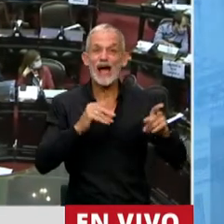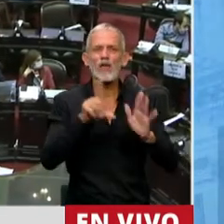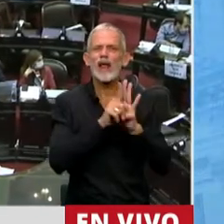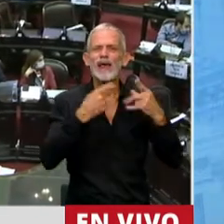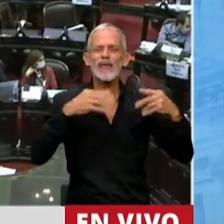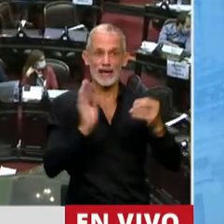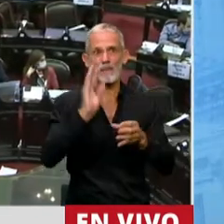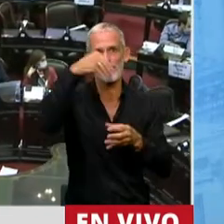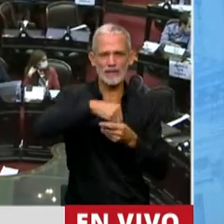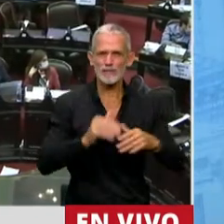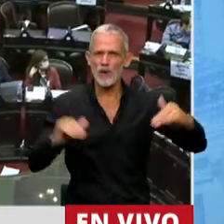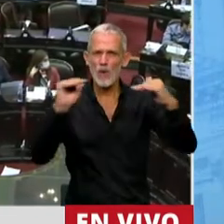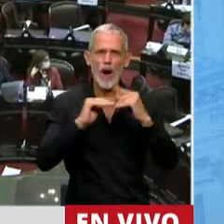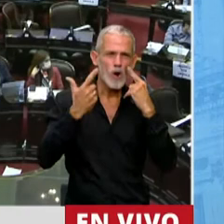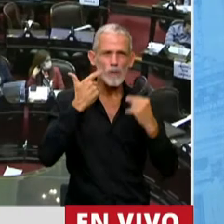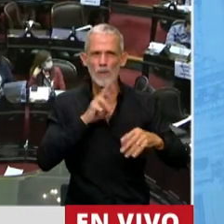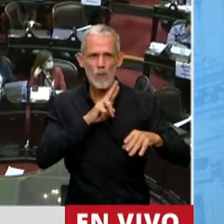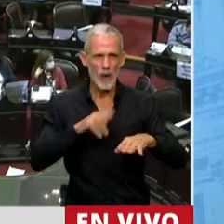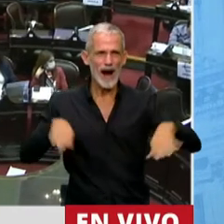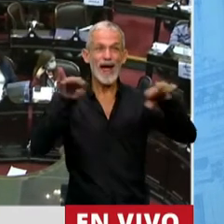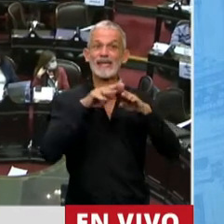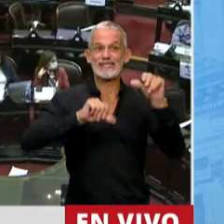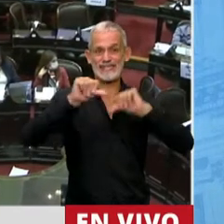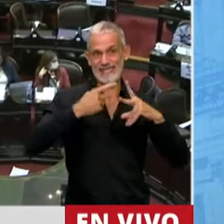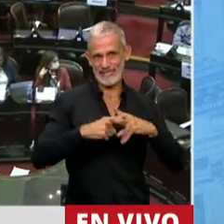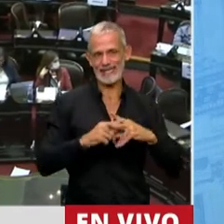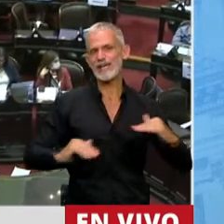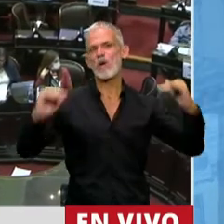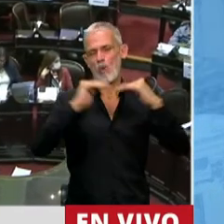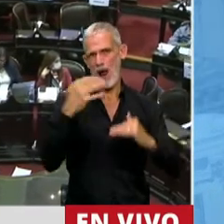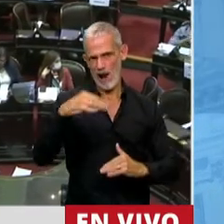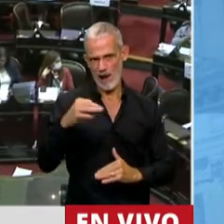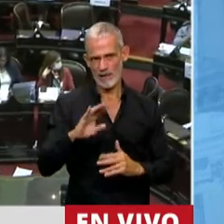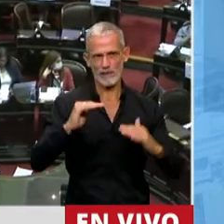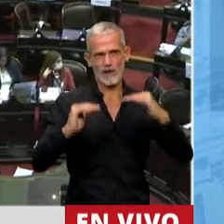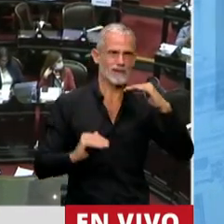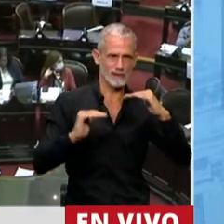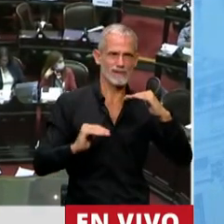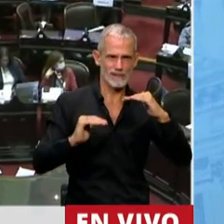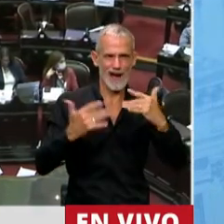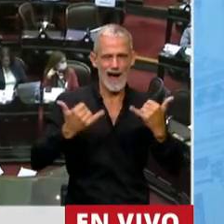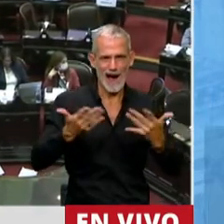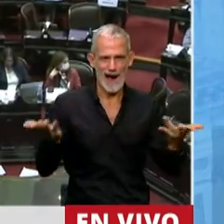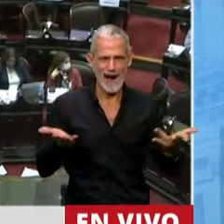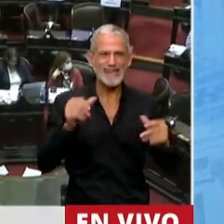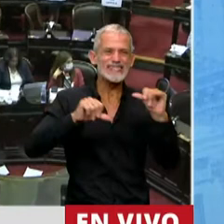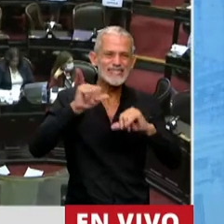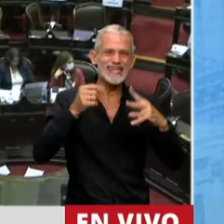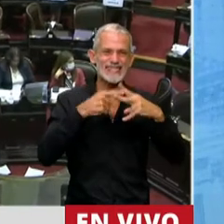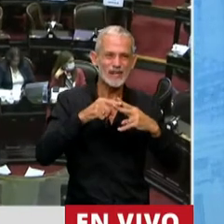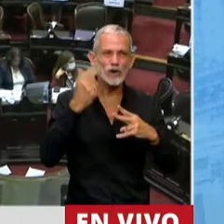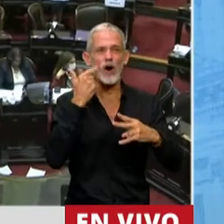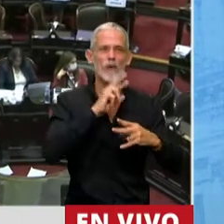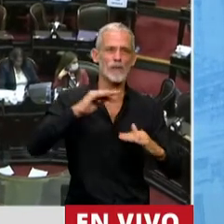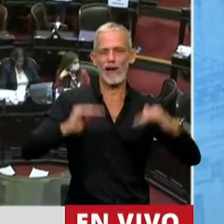de Participación Igualitaria de las Mujeres en Ciencia y Técnica. Sin duda hay una gran brecha en el ámbito de la ciencia y de la técnica,